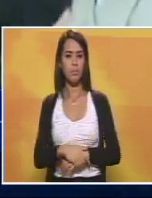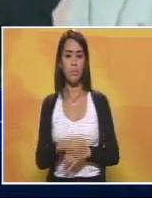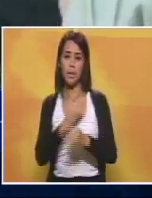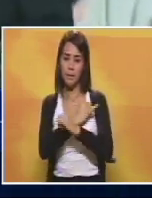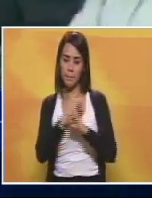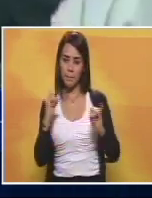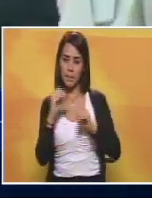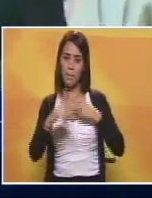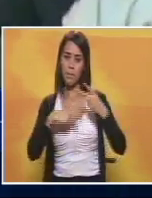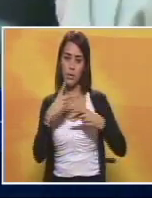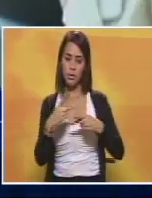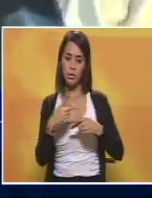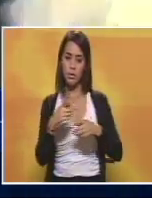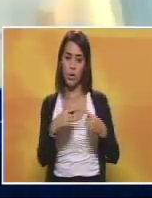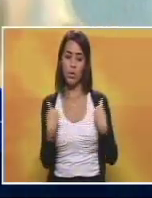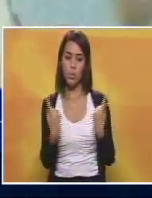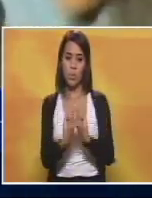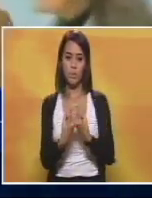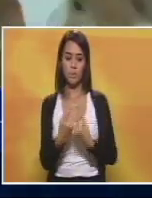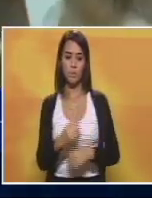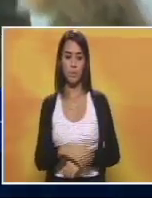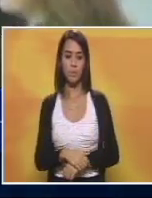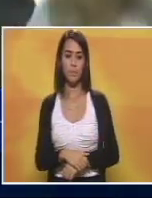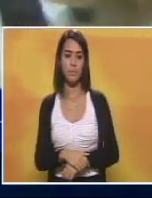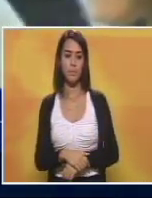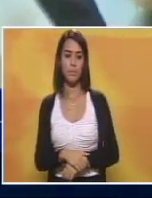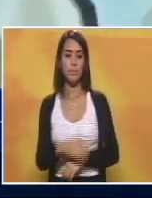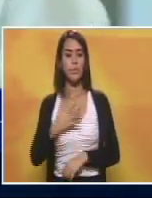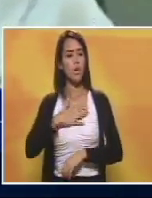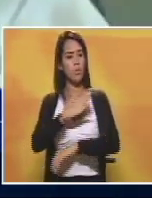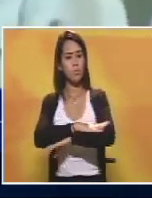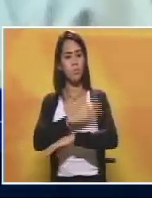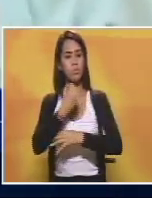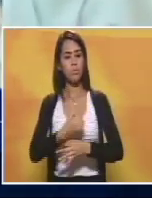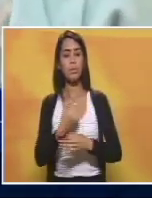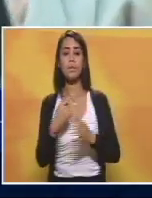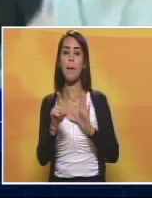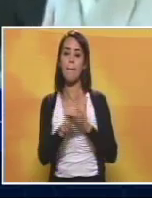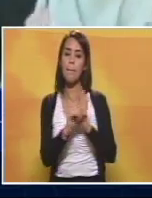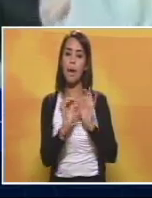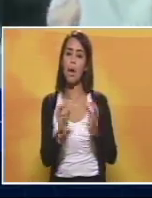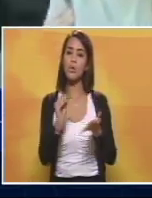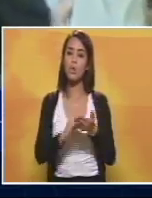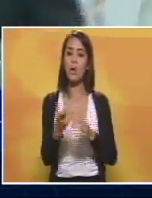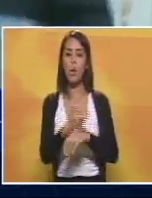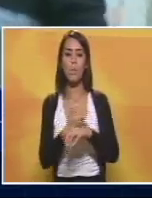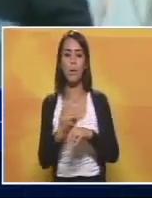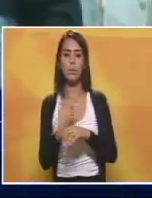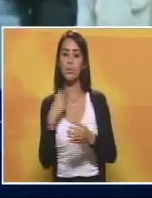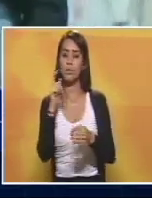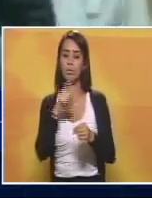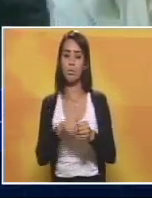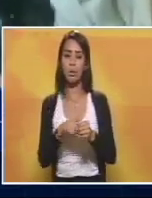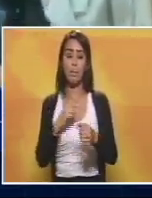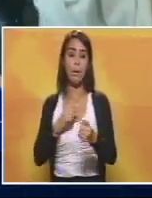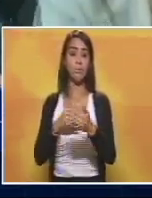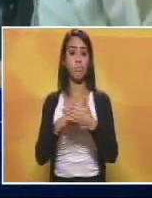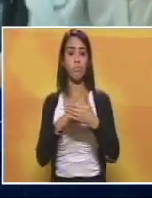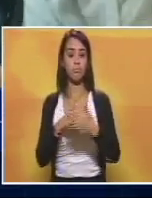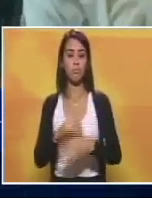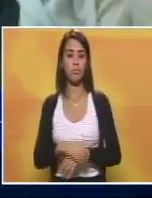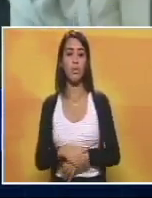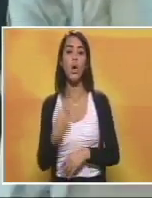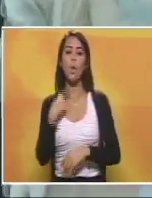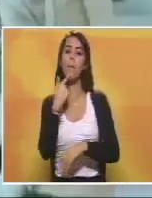regional la justicia tiene en cuenta su actitud al permitir el referéndum en numerosos centros sin intervenir para detenerlo como